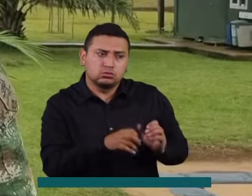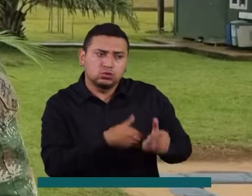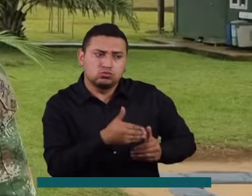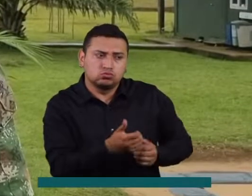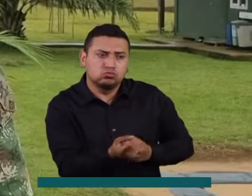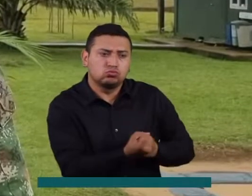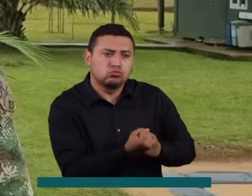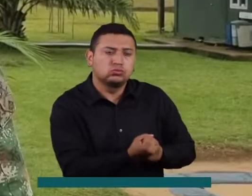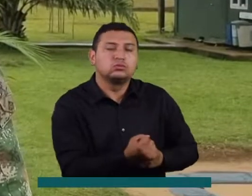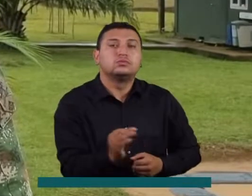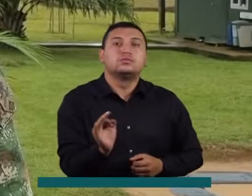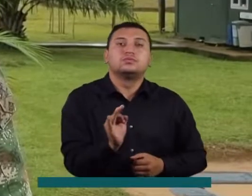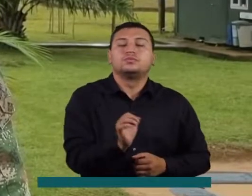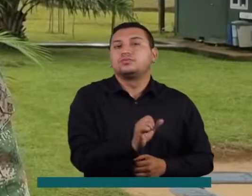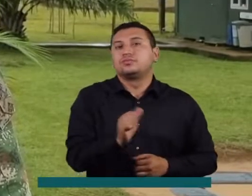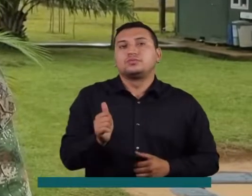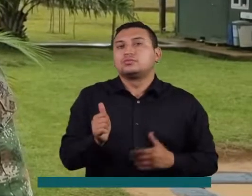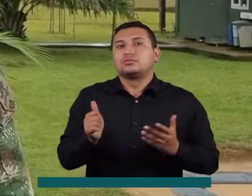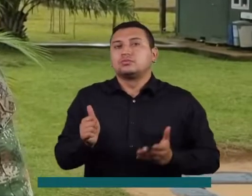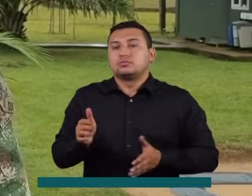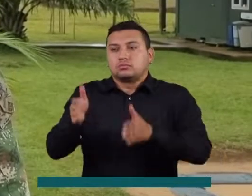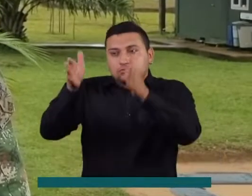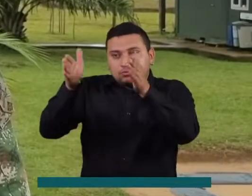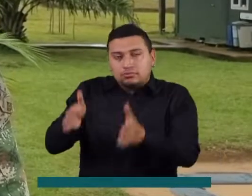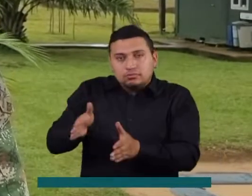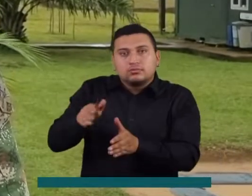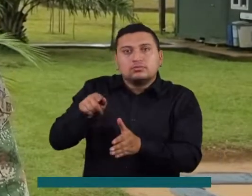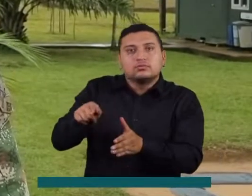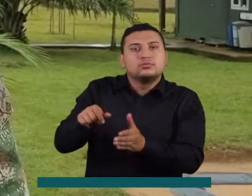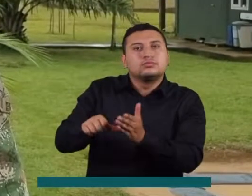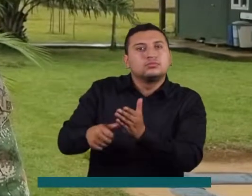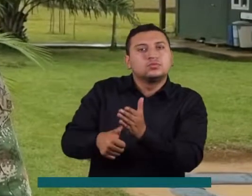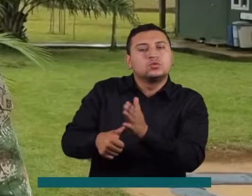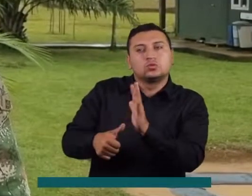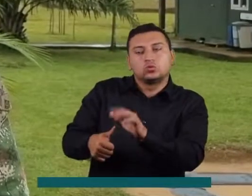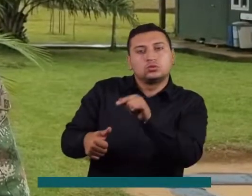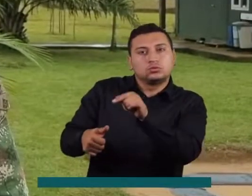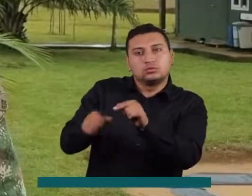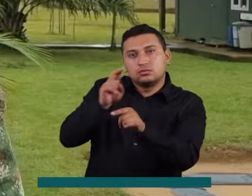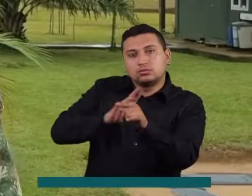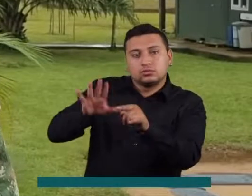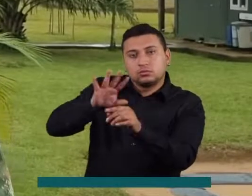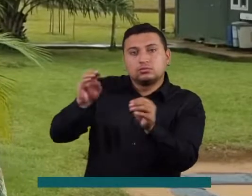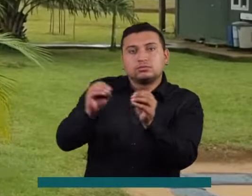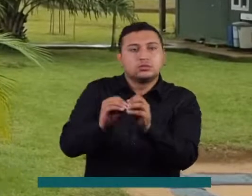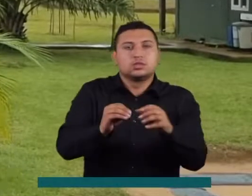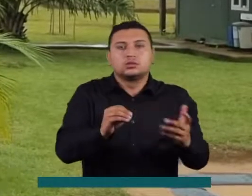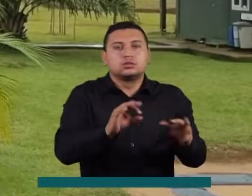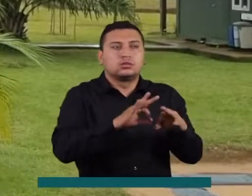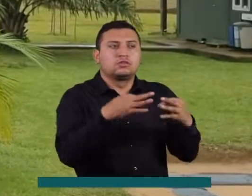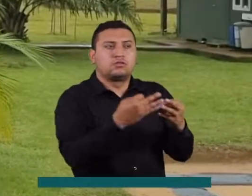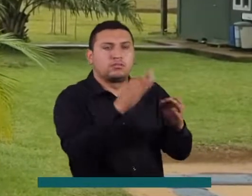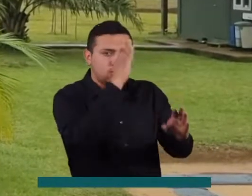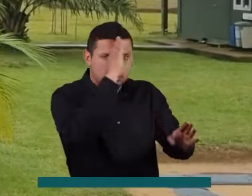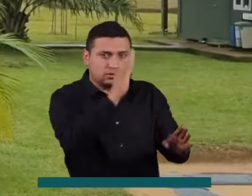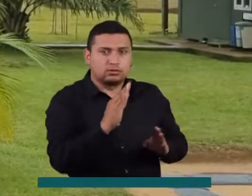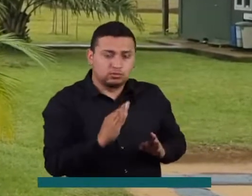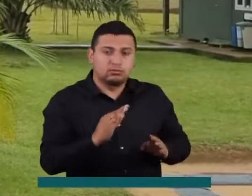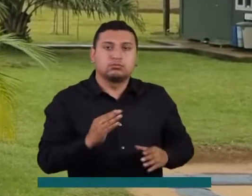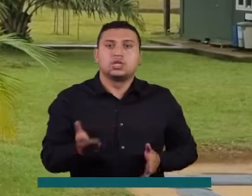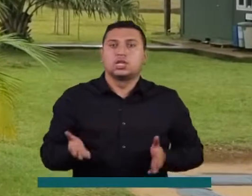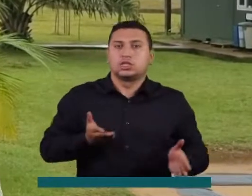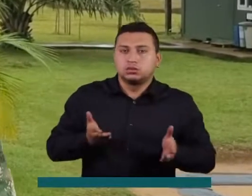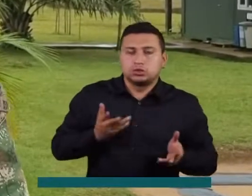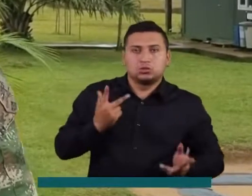la Registraduría Nacional y la Comisaría de Familia. También contamos con los servicios de peluquería,